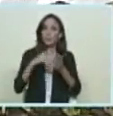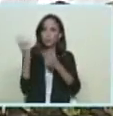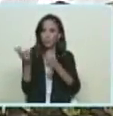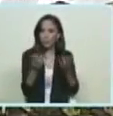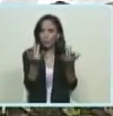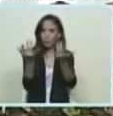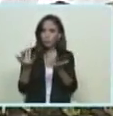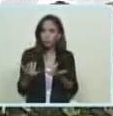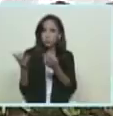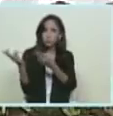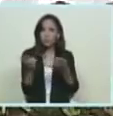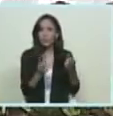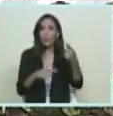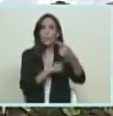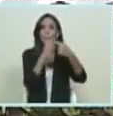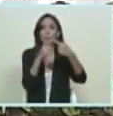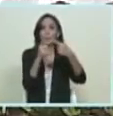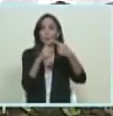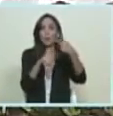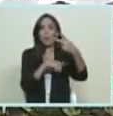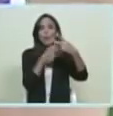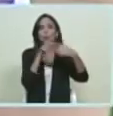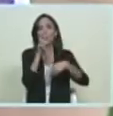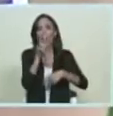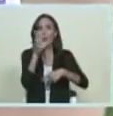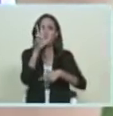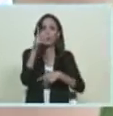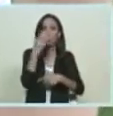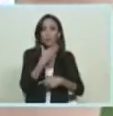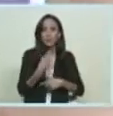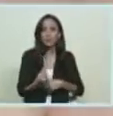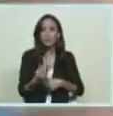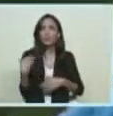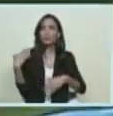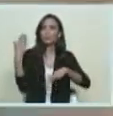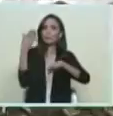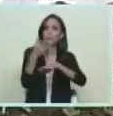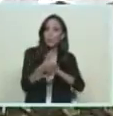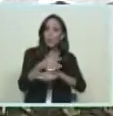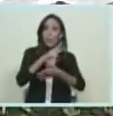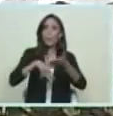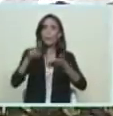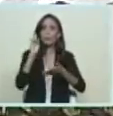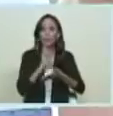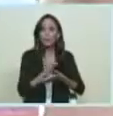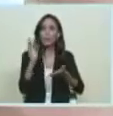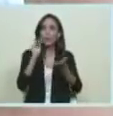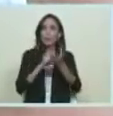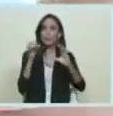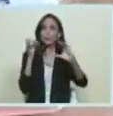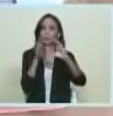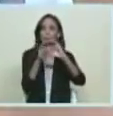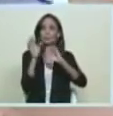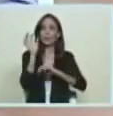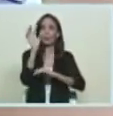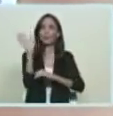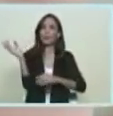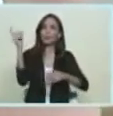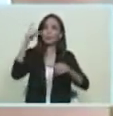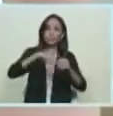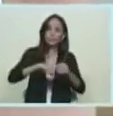invito, primero, 2 y 3 de diciembre, a sacarte tu carnet de la patria e incorporarte al